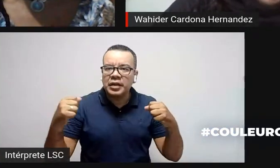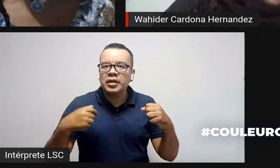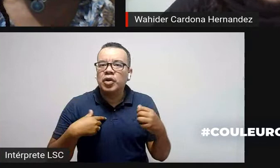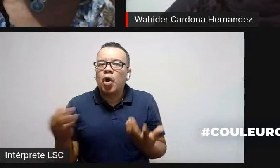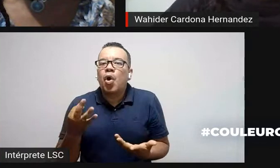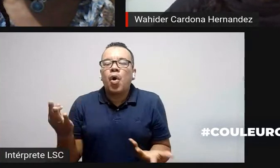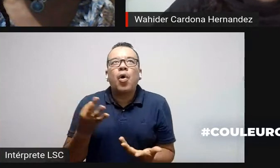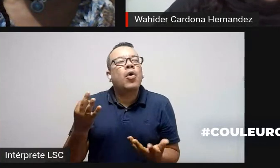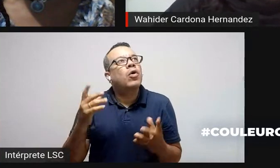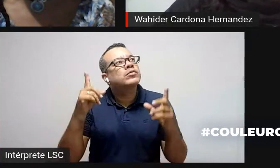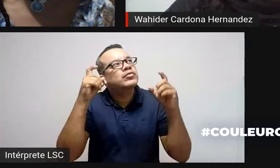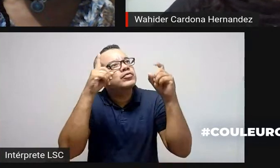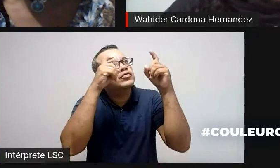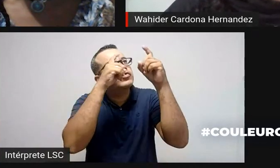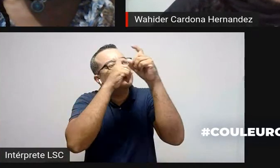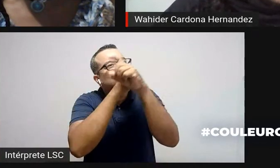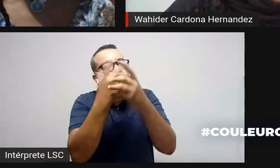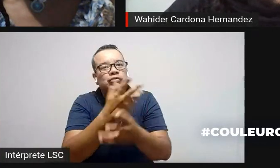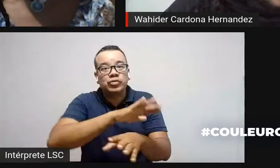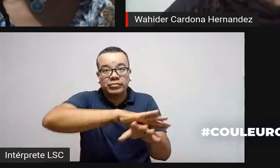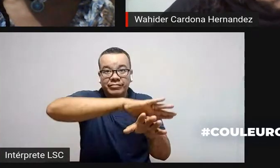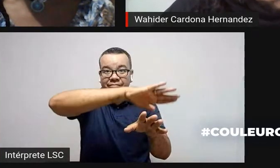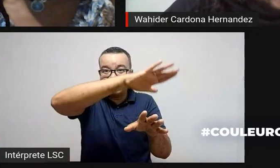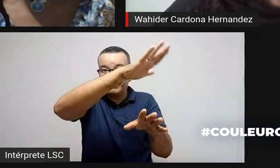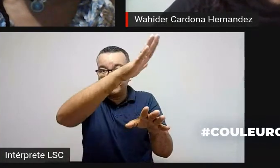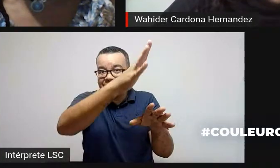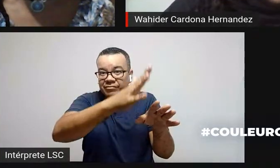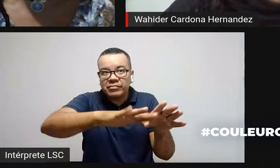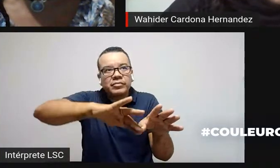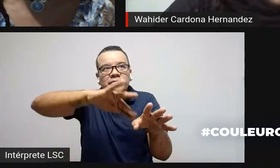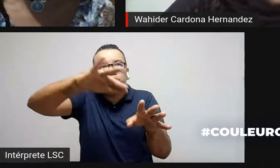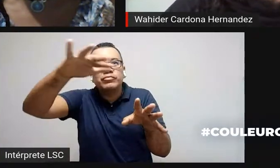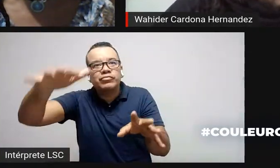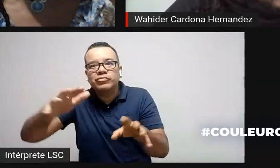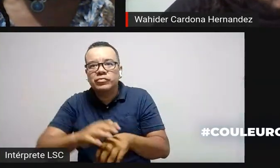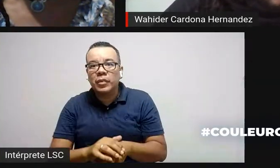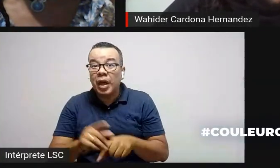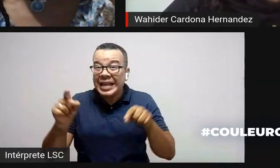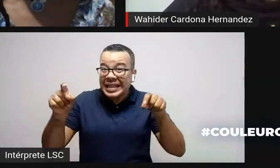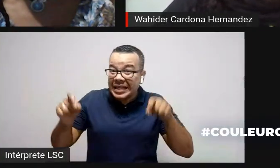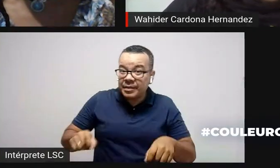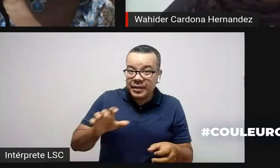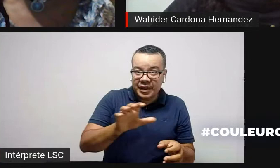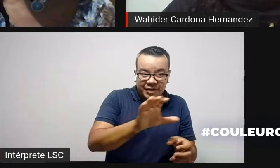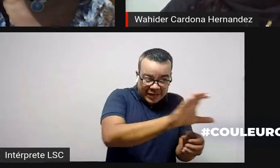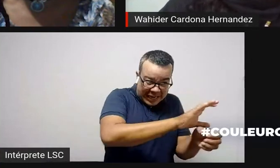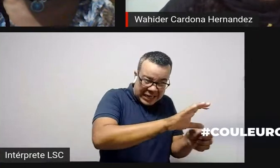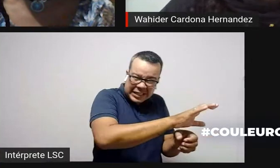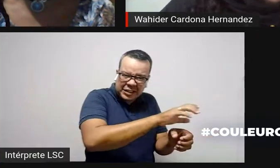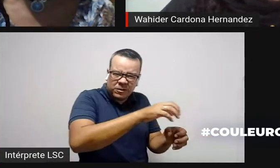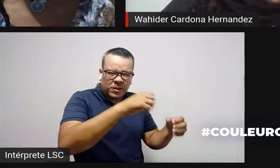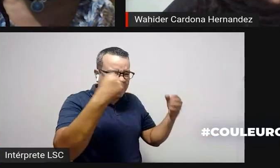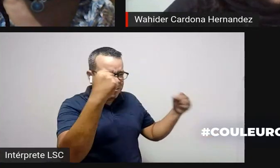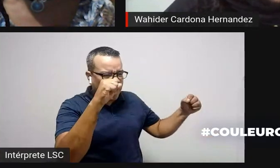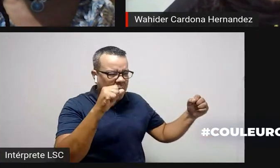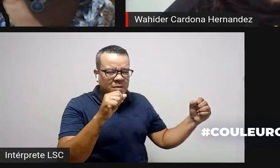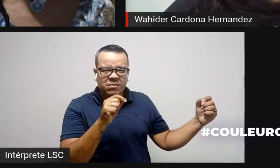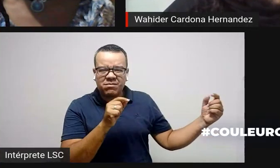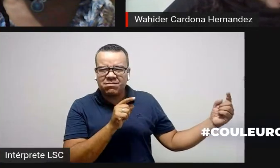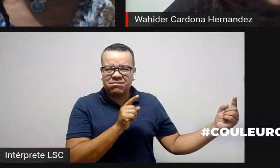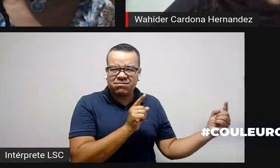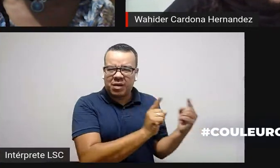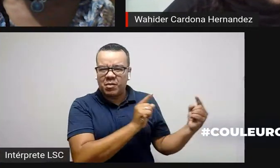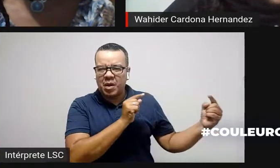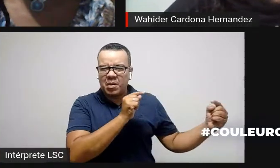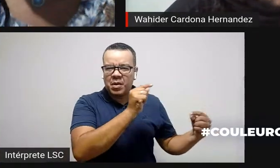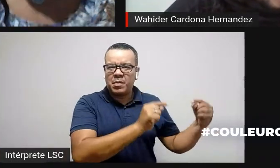en las montañas tucumanas, en la ciudad furia que se refugió en una villa de mala muerte.